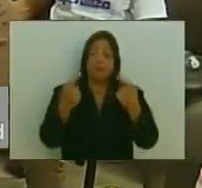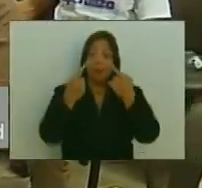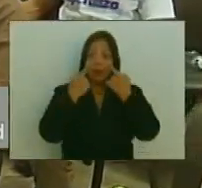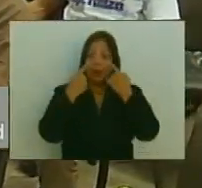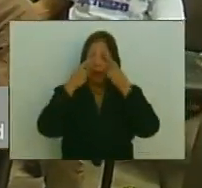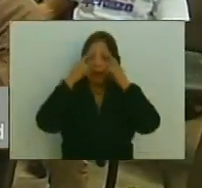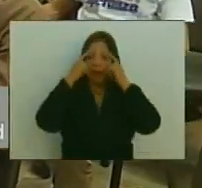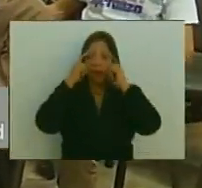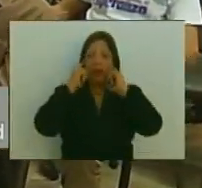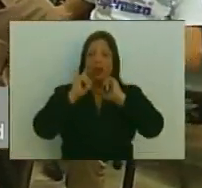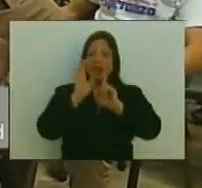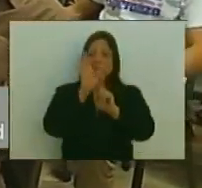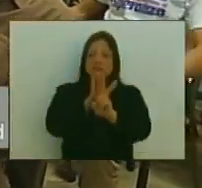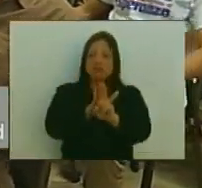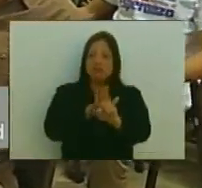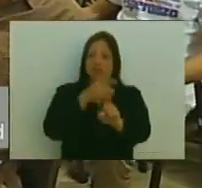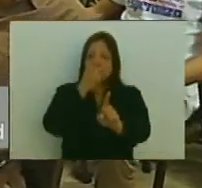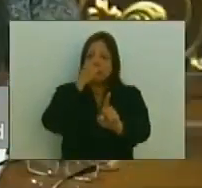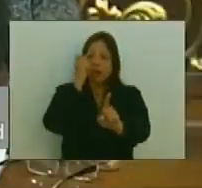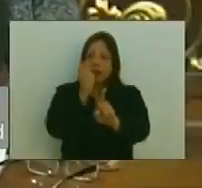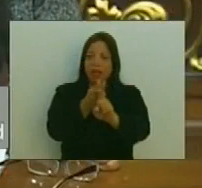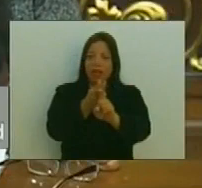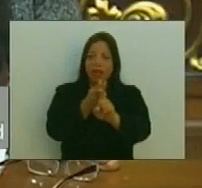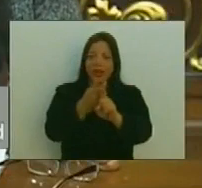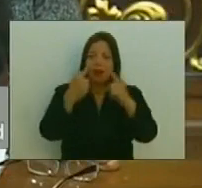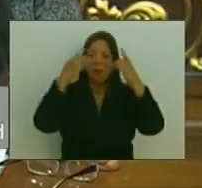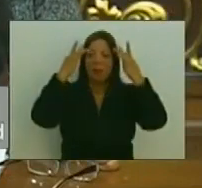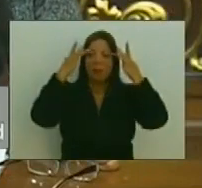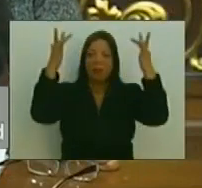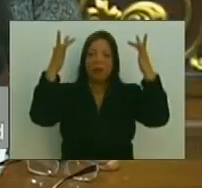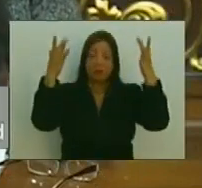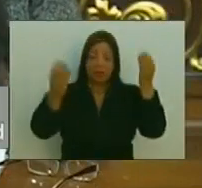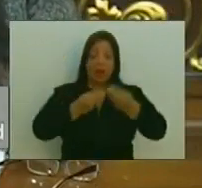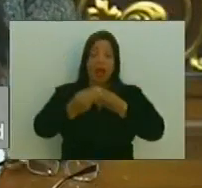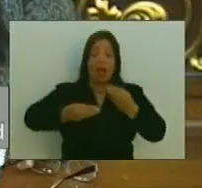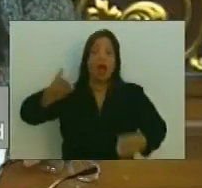la subestimación de nuestras potencialidades.